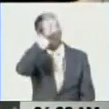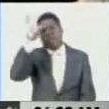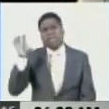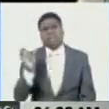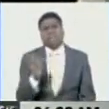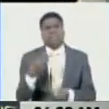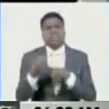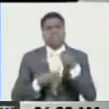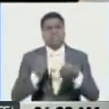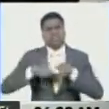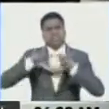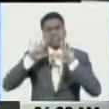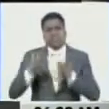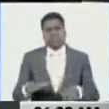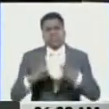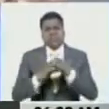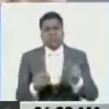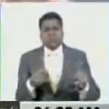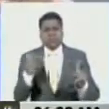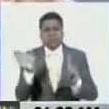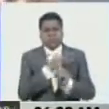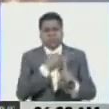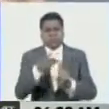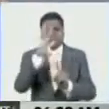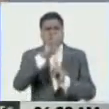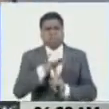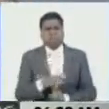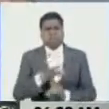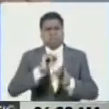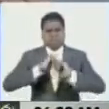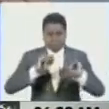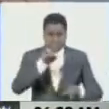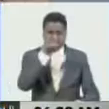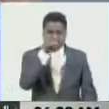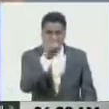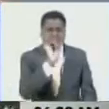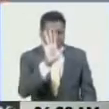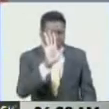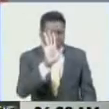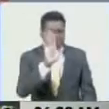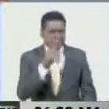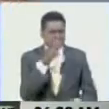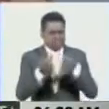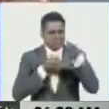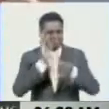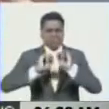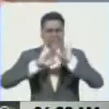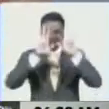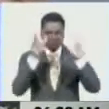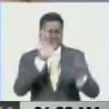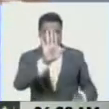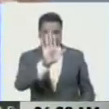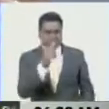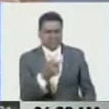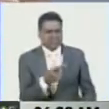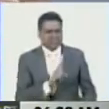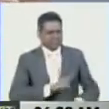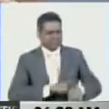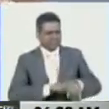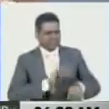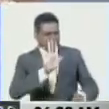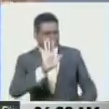frenar esos ataques? Sí, yo diría para finalizar e ir a eso, porque esa es parte de nuestra estrategia, ¿no? No solamente el diagnóstico o